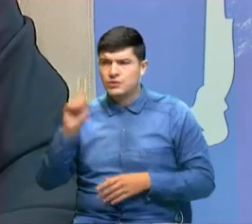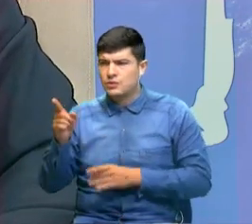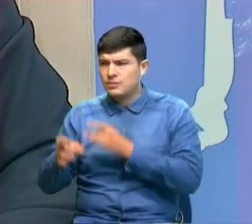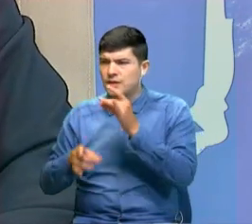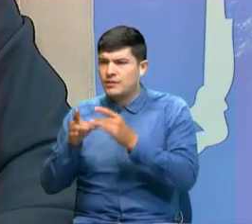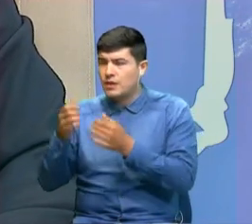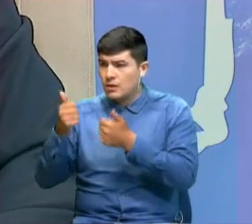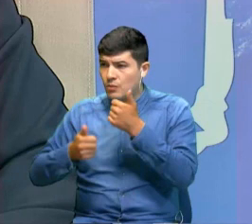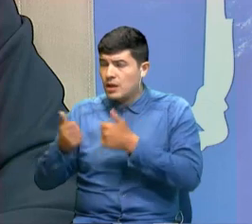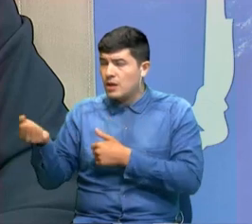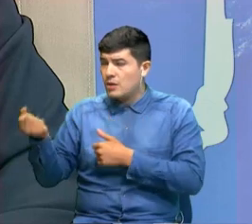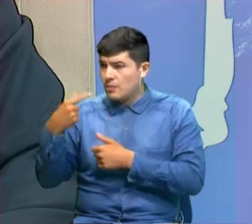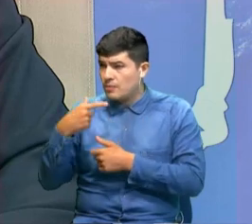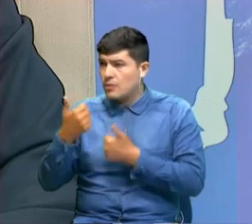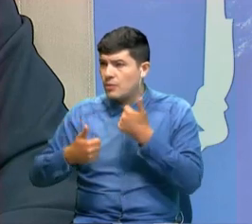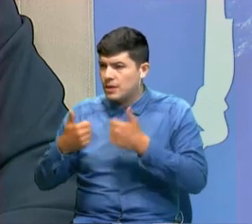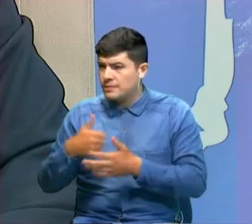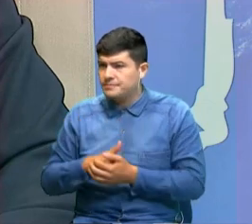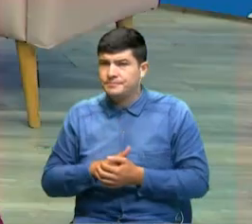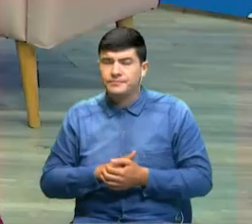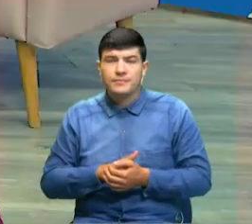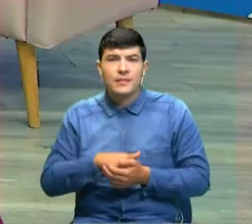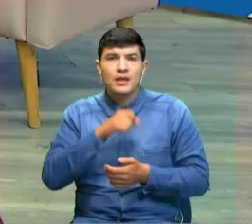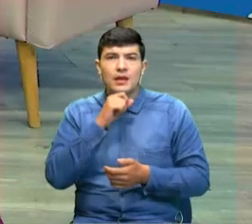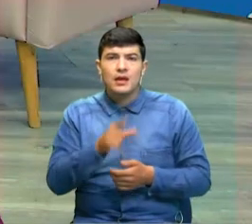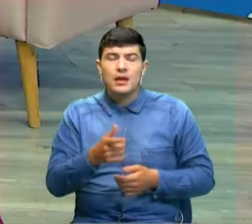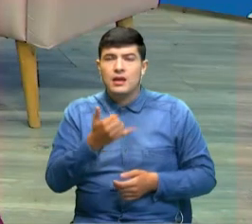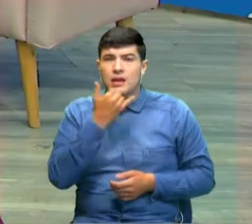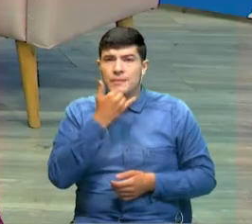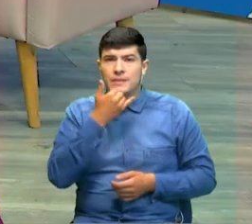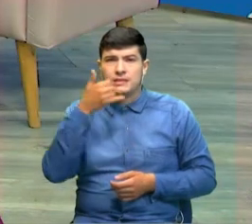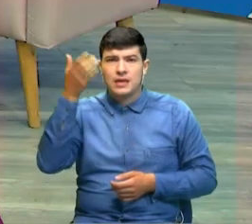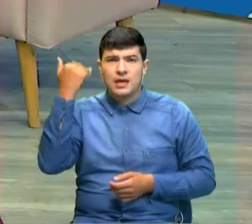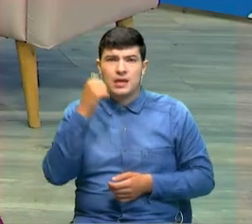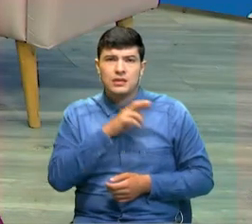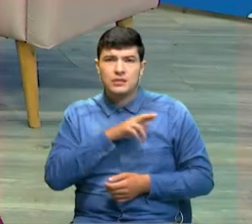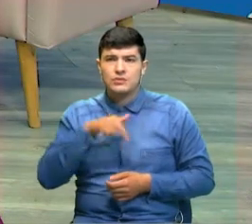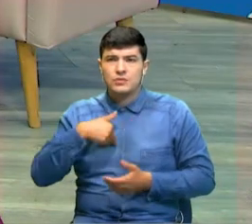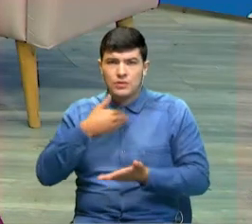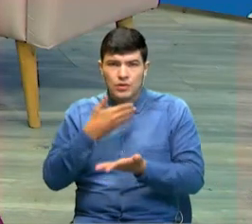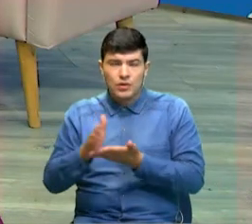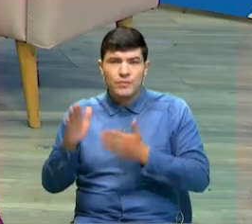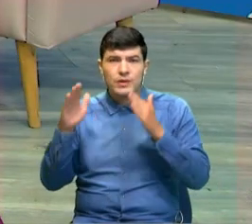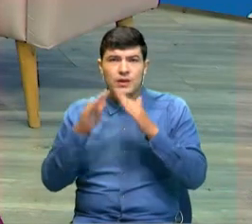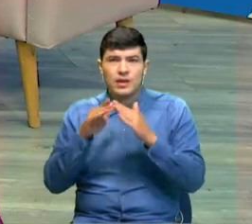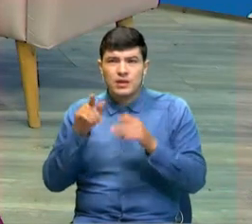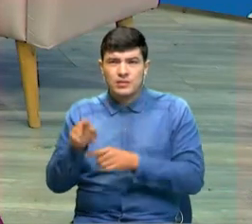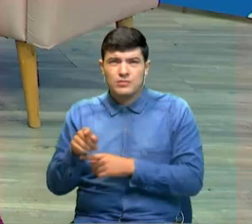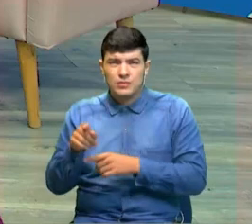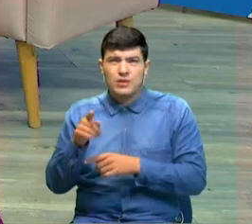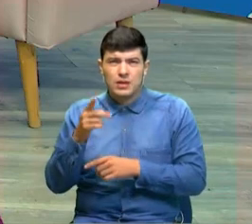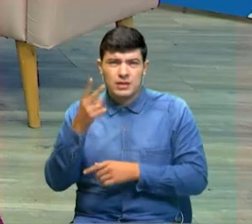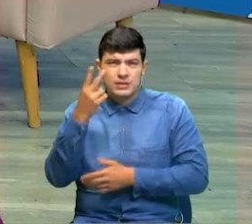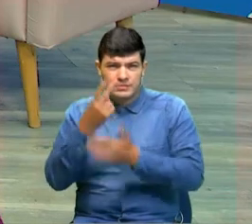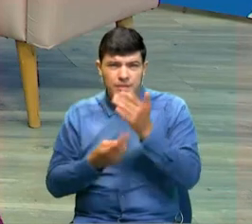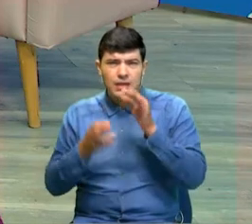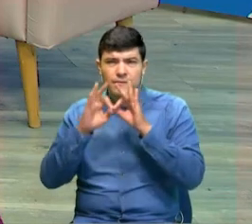¿cuál es su inquietud? Bueno, doctor, una inquietud. Lo que pasa es que nosotros adquirimos un apartamento en una casa bifamiliar.